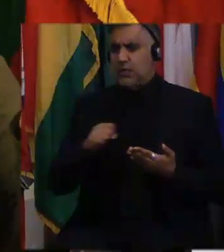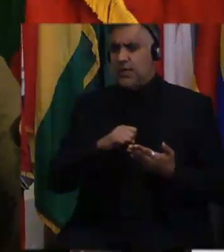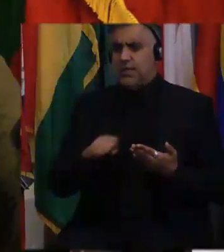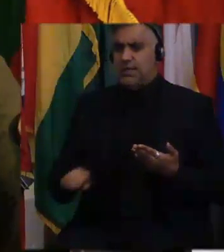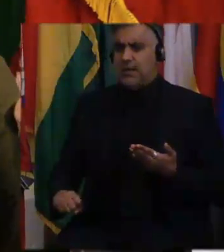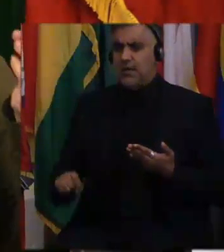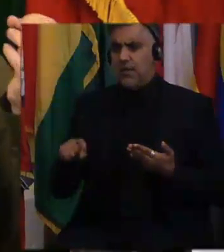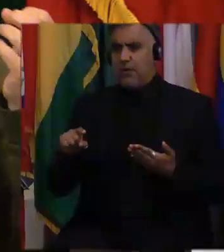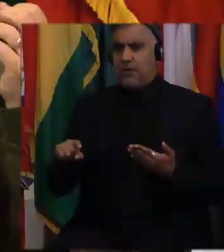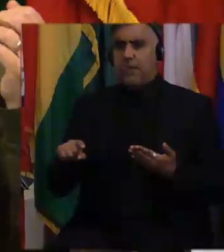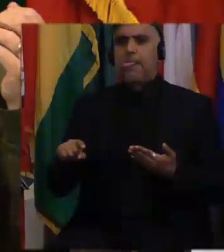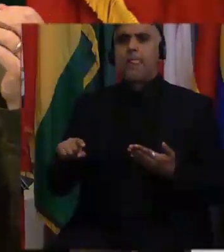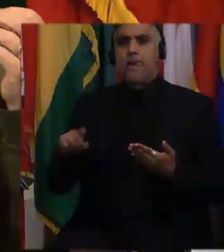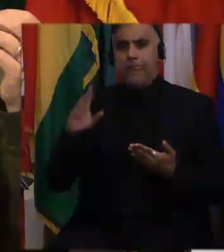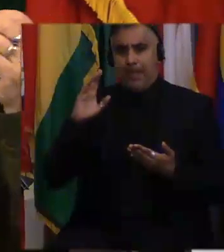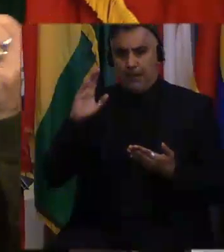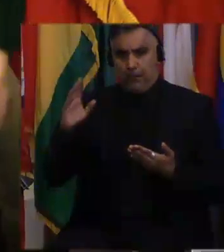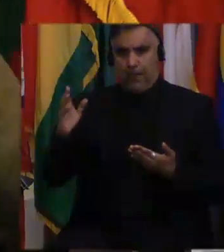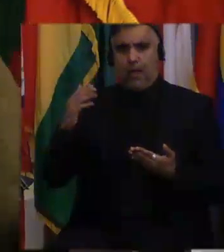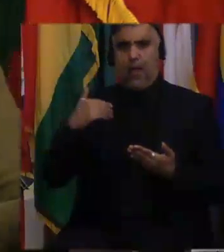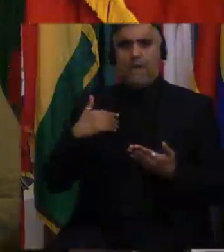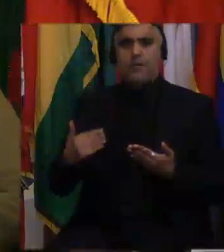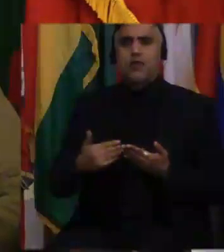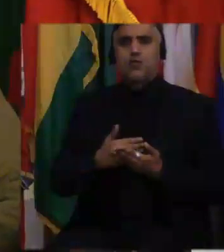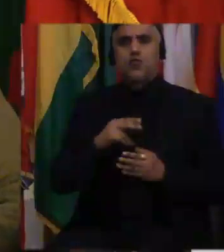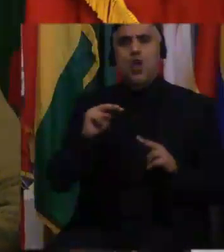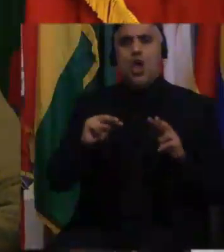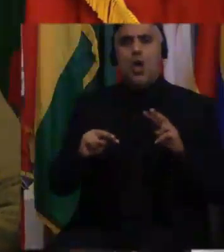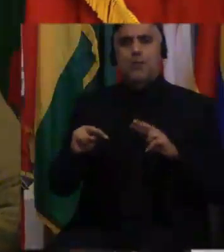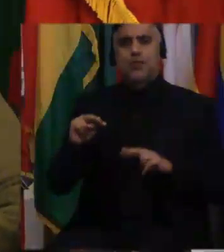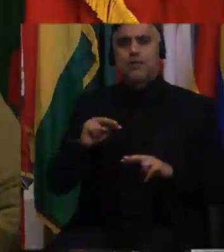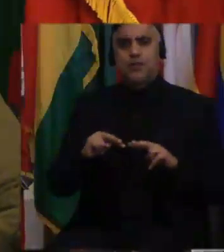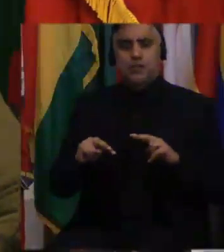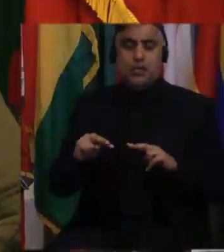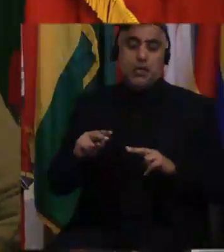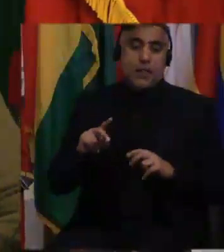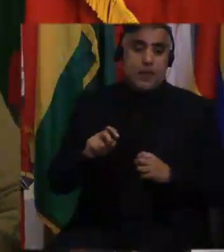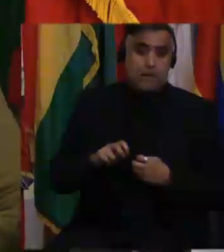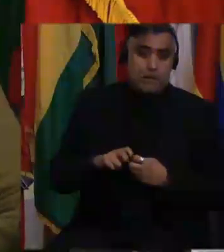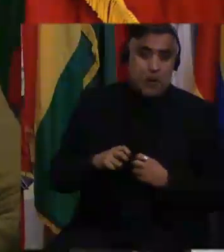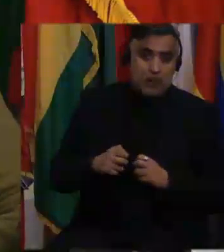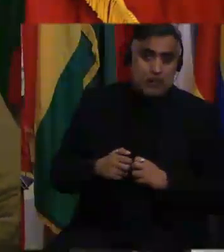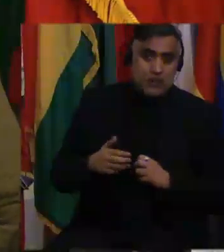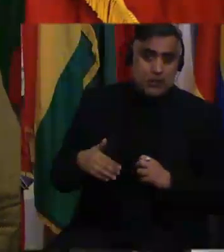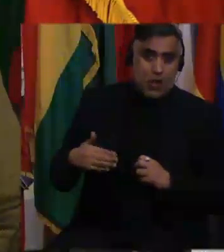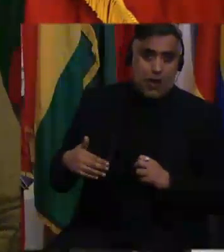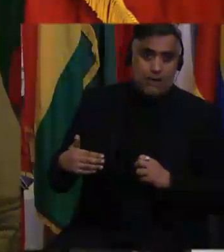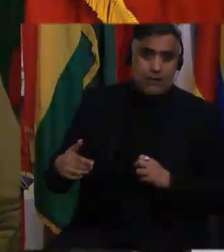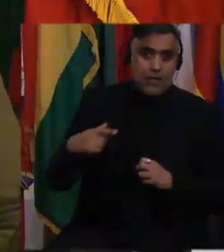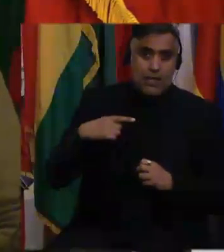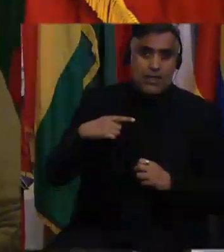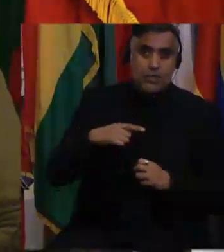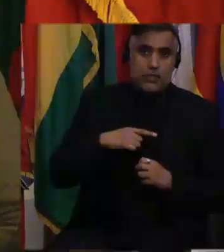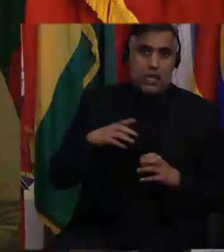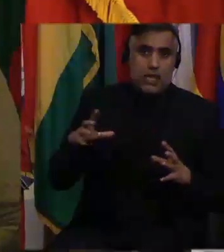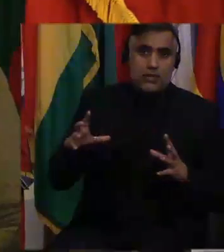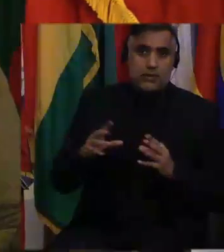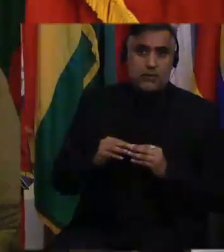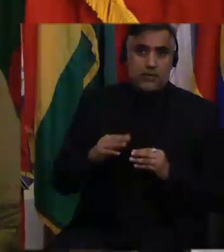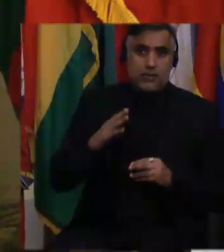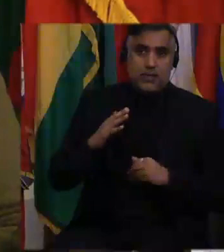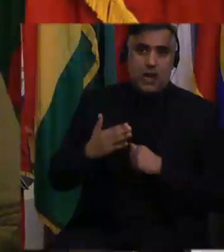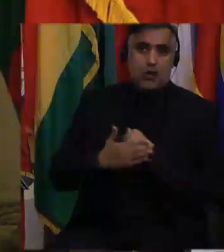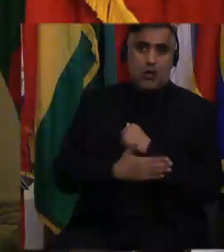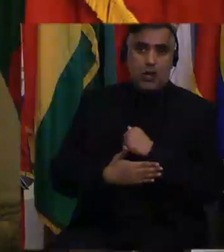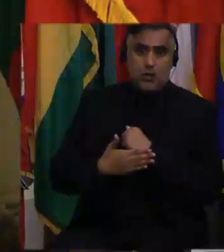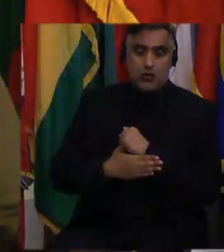nueva observación. Lo que pasa es que muchas veces las asambleas legislativas de nuestros países y los